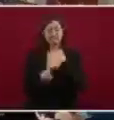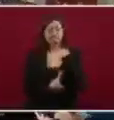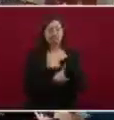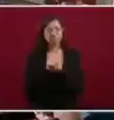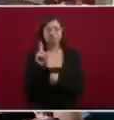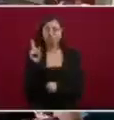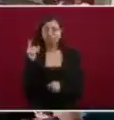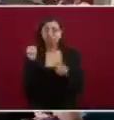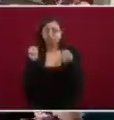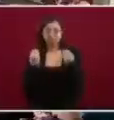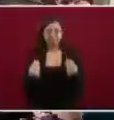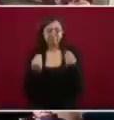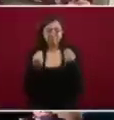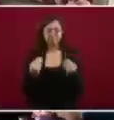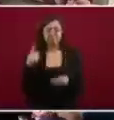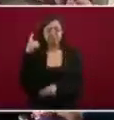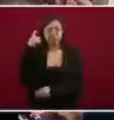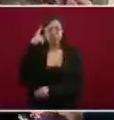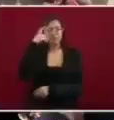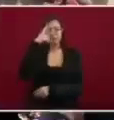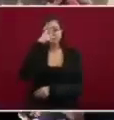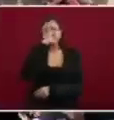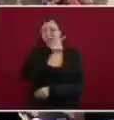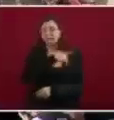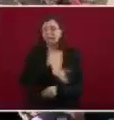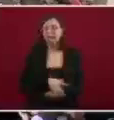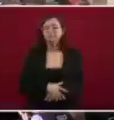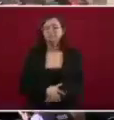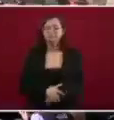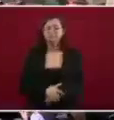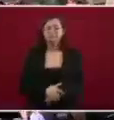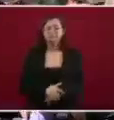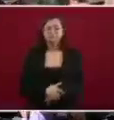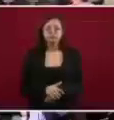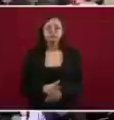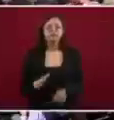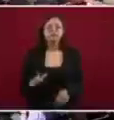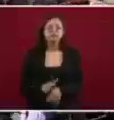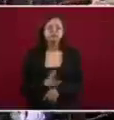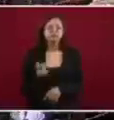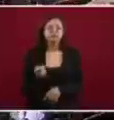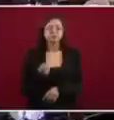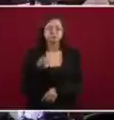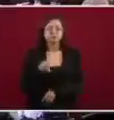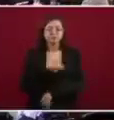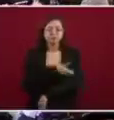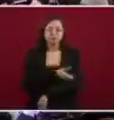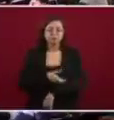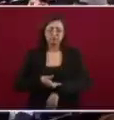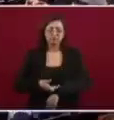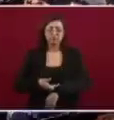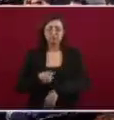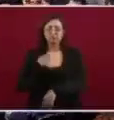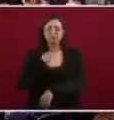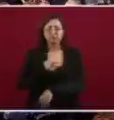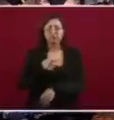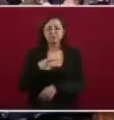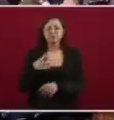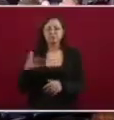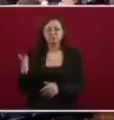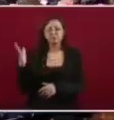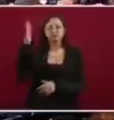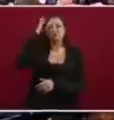muy difícil. Por eso esta familia y uno de ellos encabezó todo